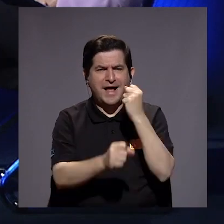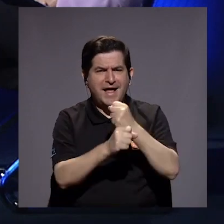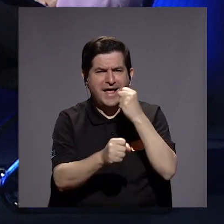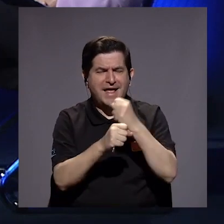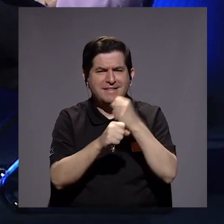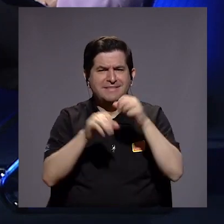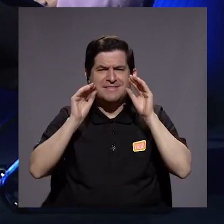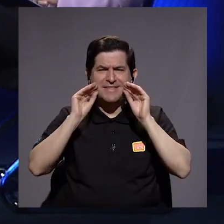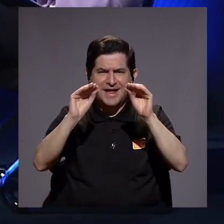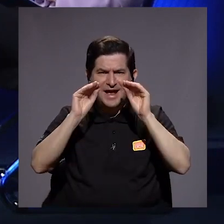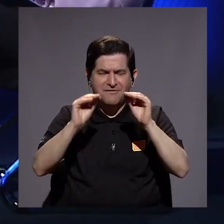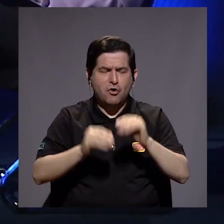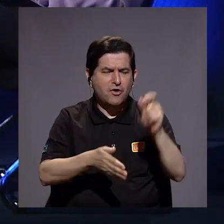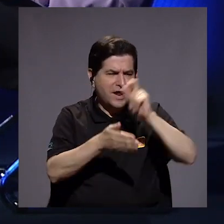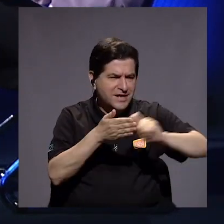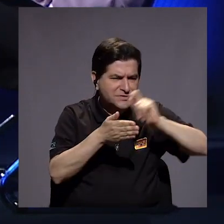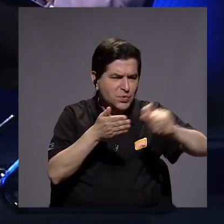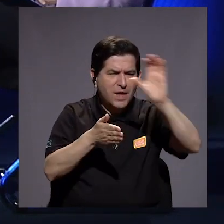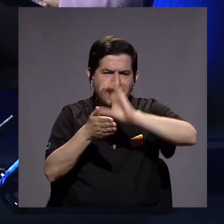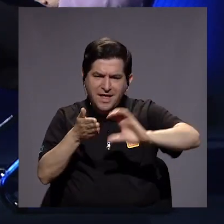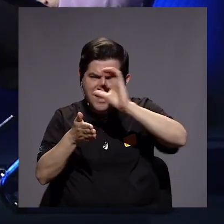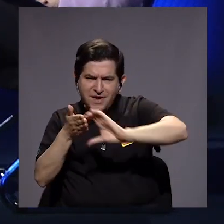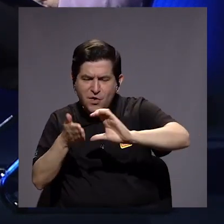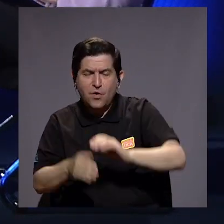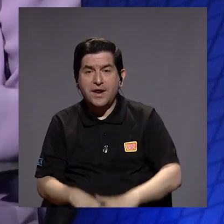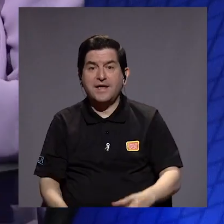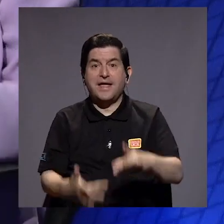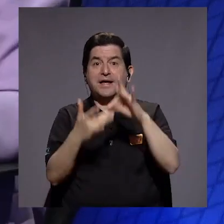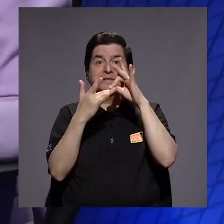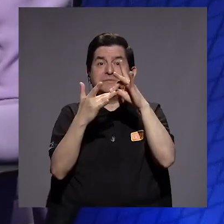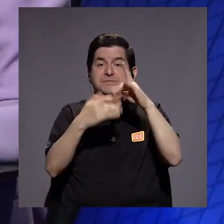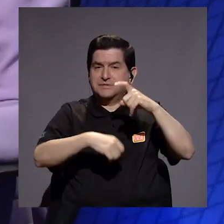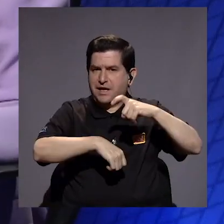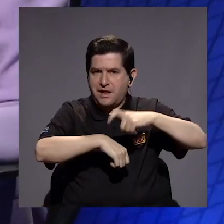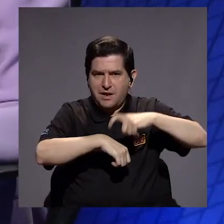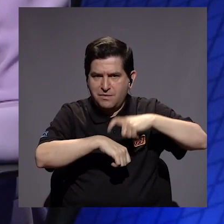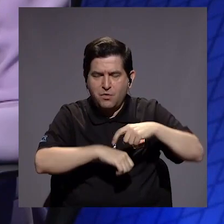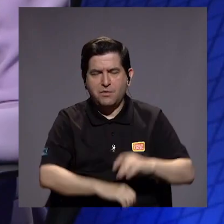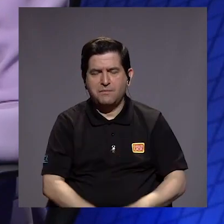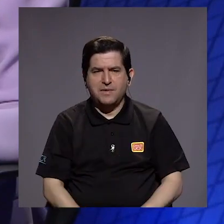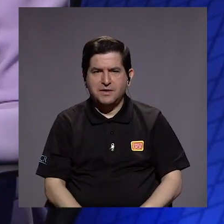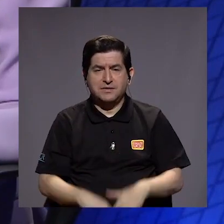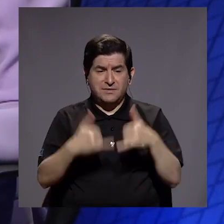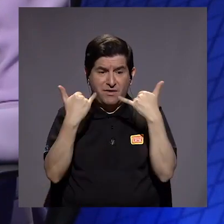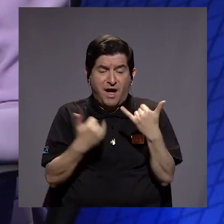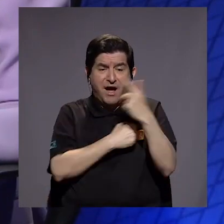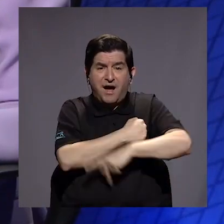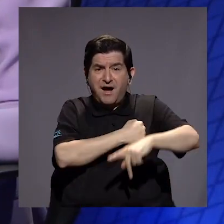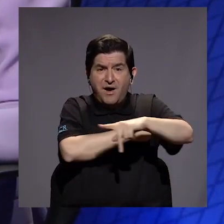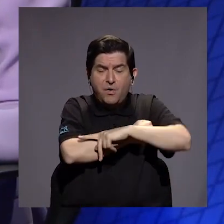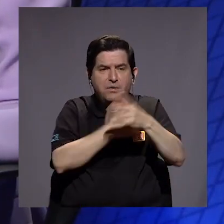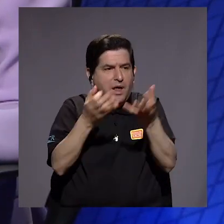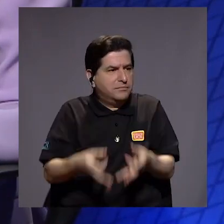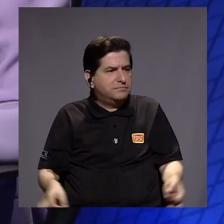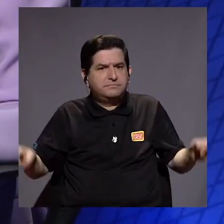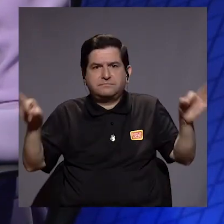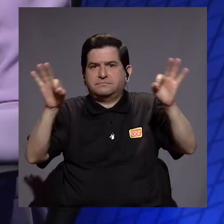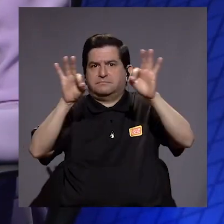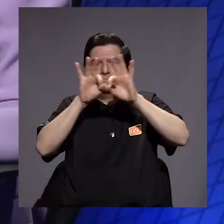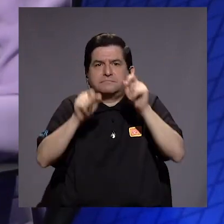la labor docente en primaria y en secundaria, sobre todo en un momento como el que vive el país,